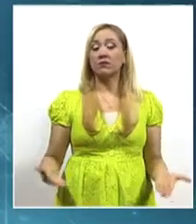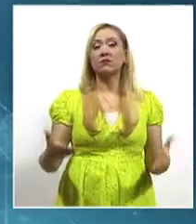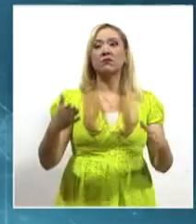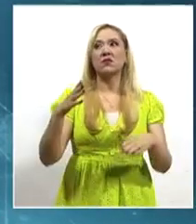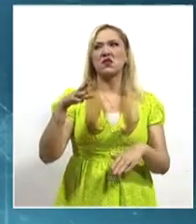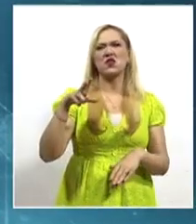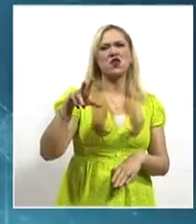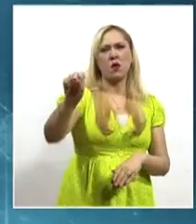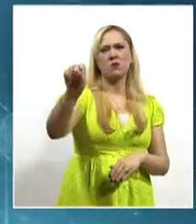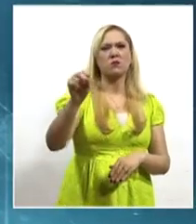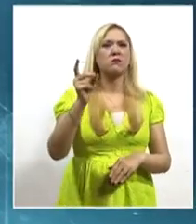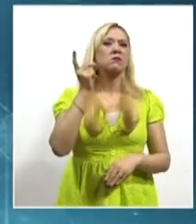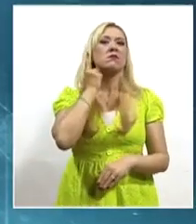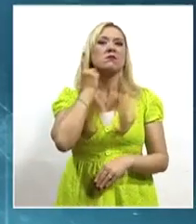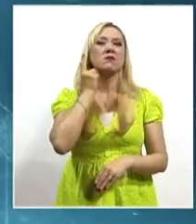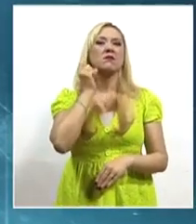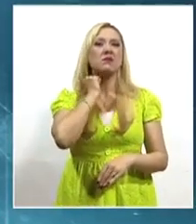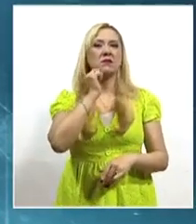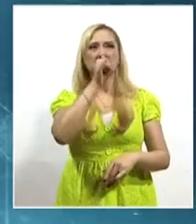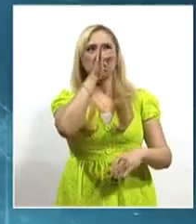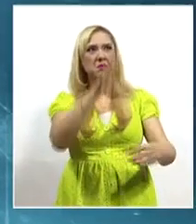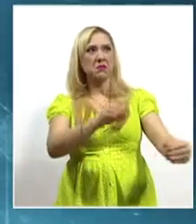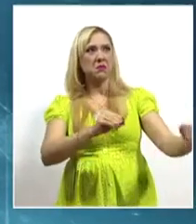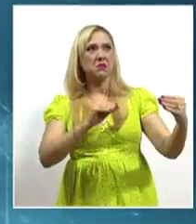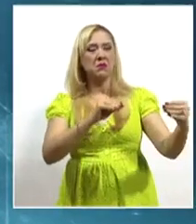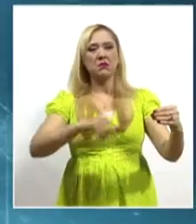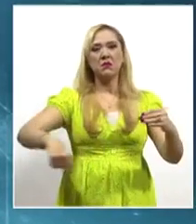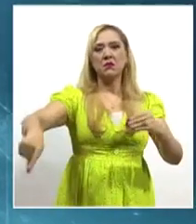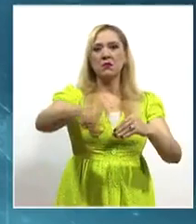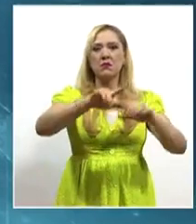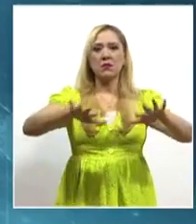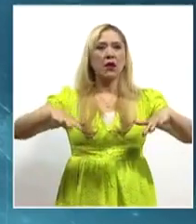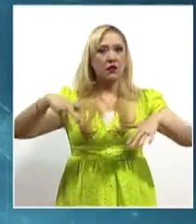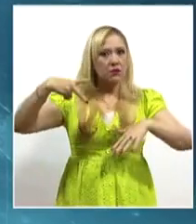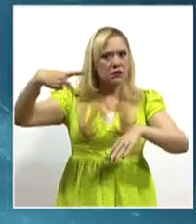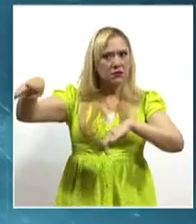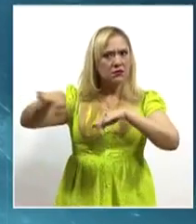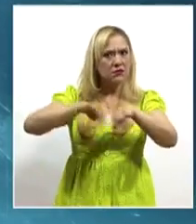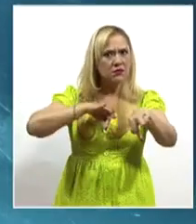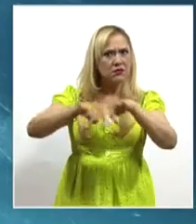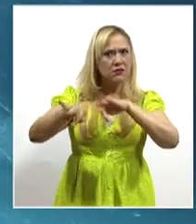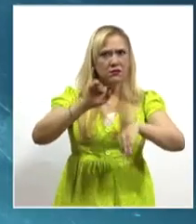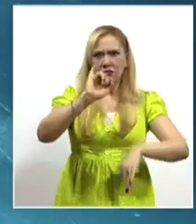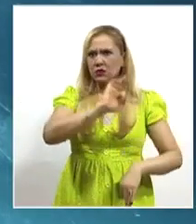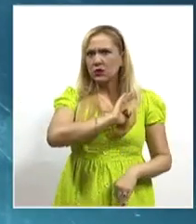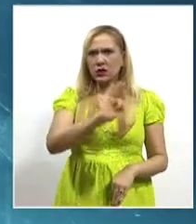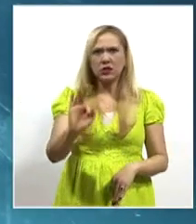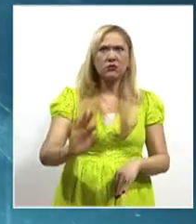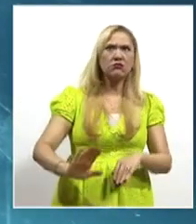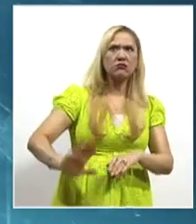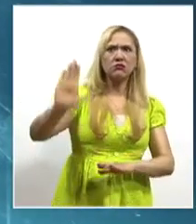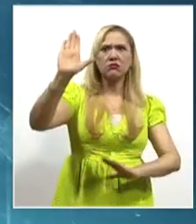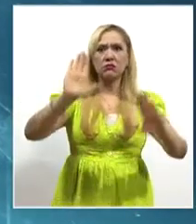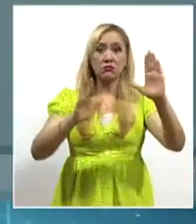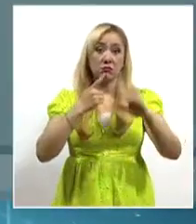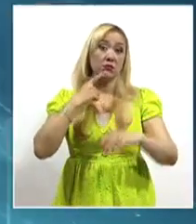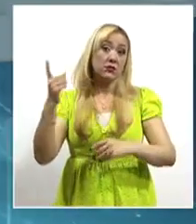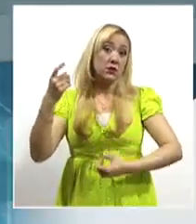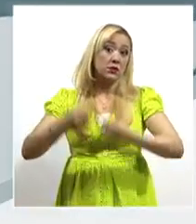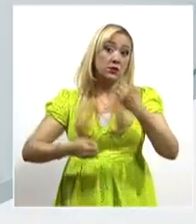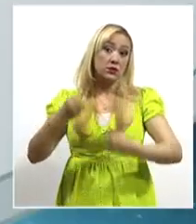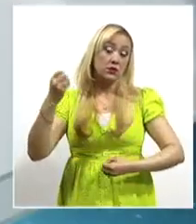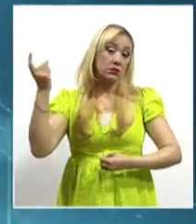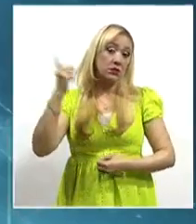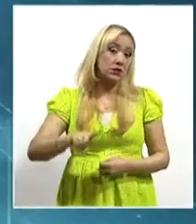Impedir que legisladores impugnen actos del Congreso atenta contra su función de representación popular, determinó la Corte.